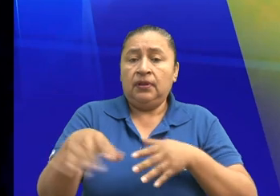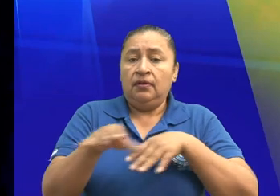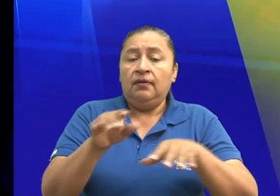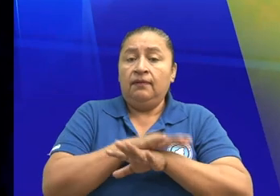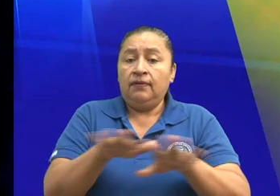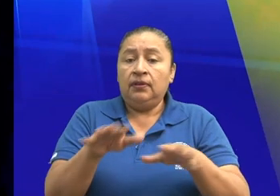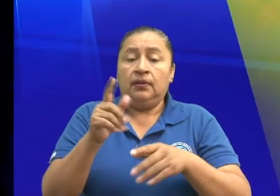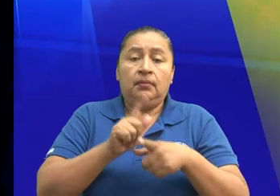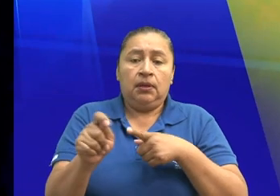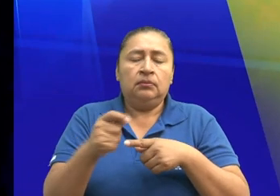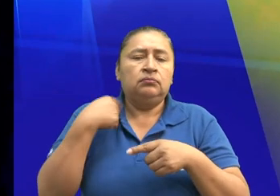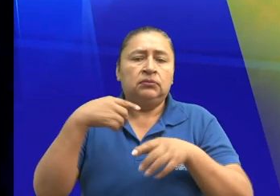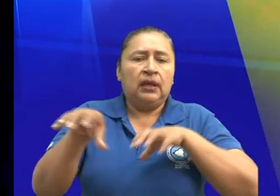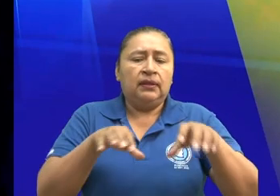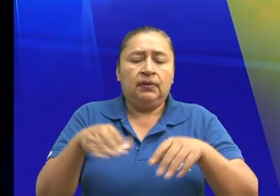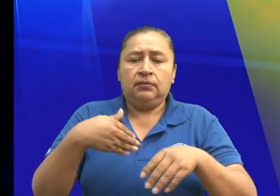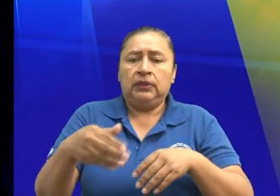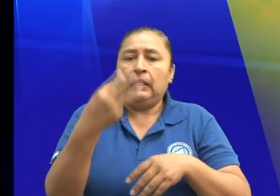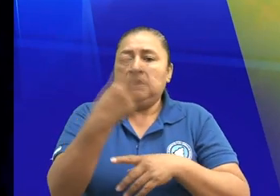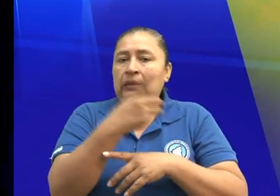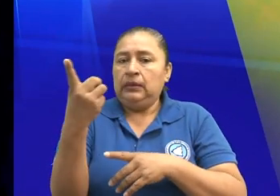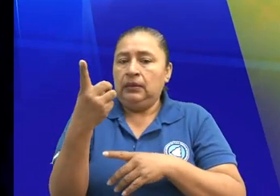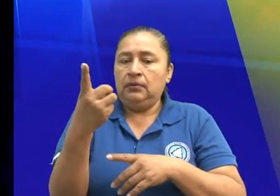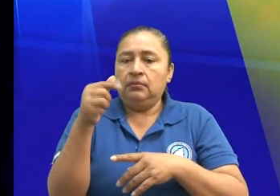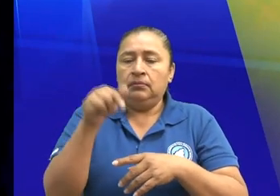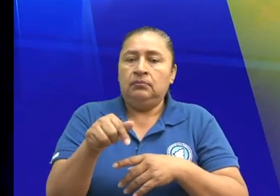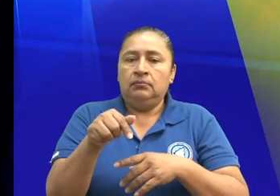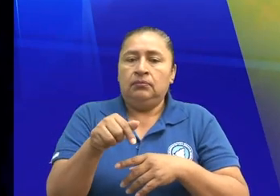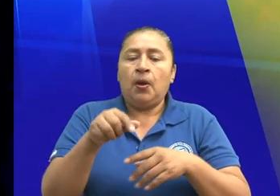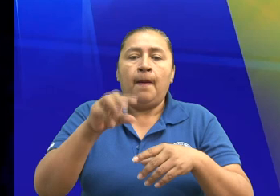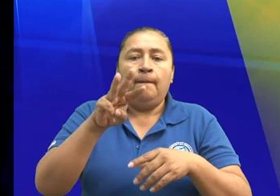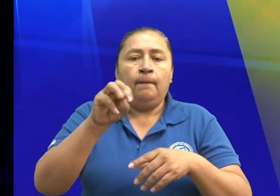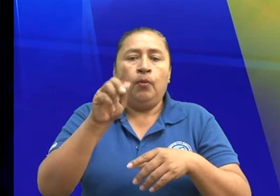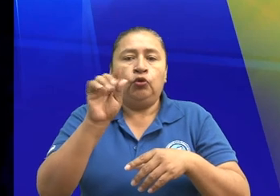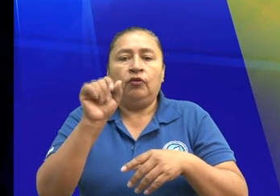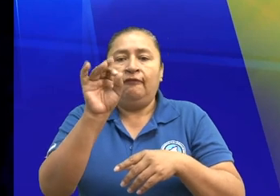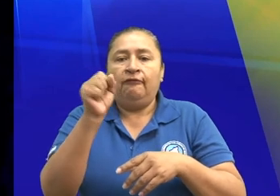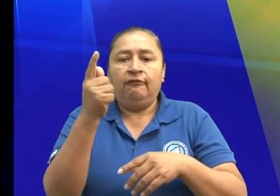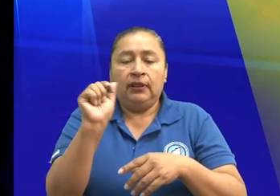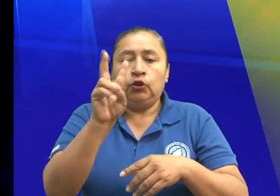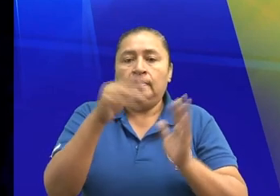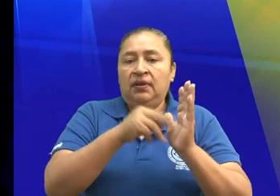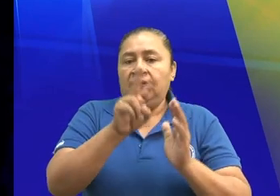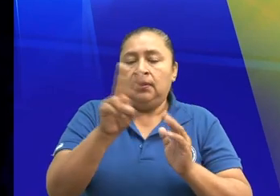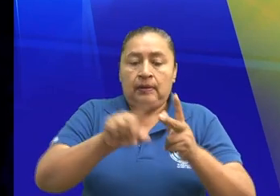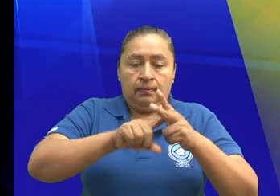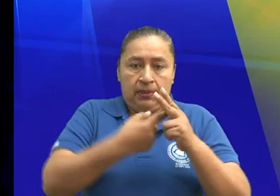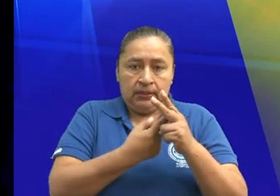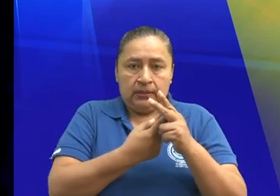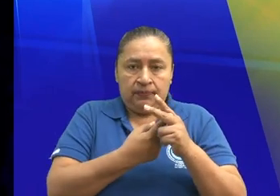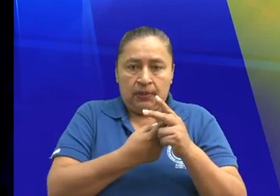gran evento que se va a montar durante tres días. Es el MotoFest 2022. Inicia